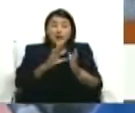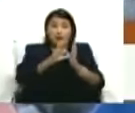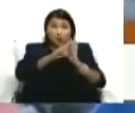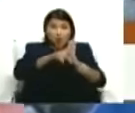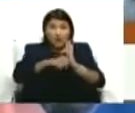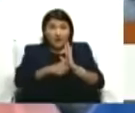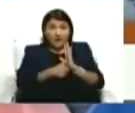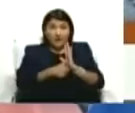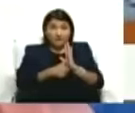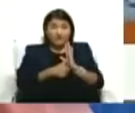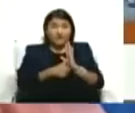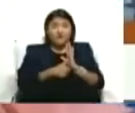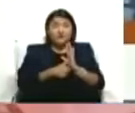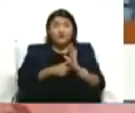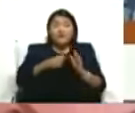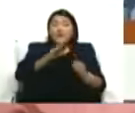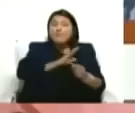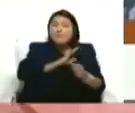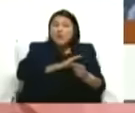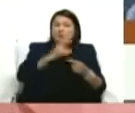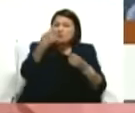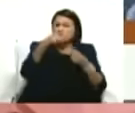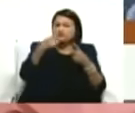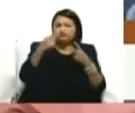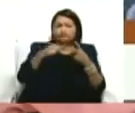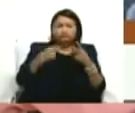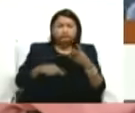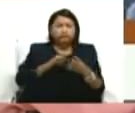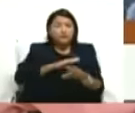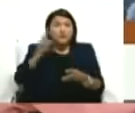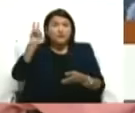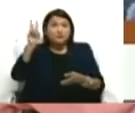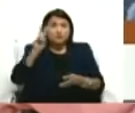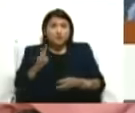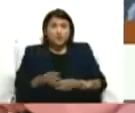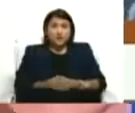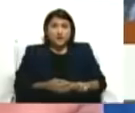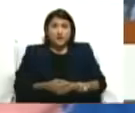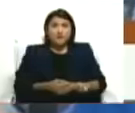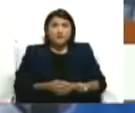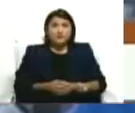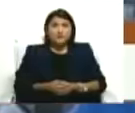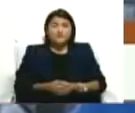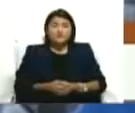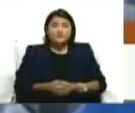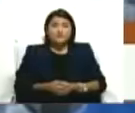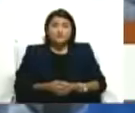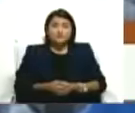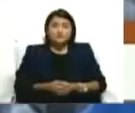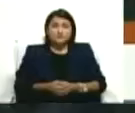Para robar el patrimonio de todos nosotros, de todas nosotras, de nuestro pueblo.